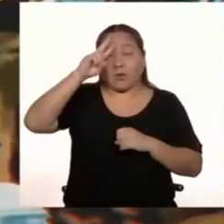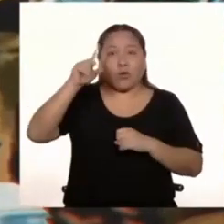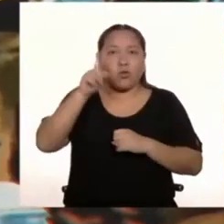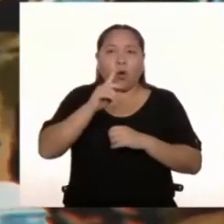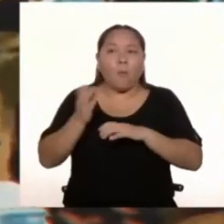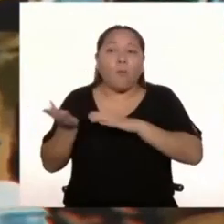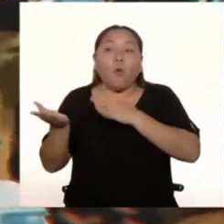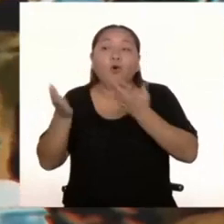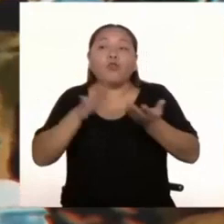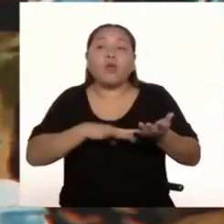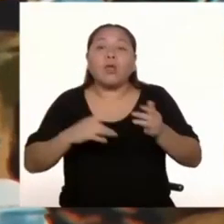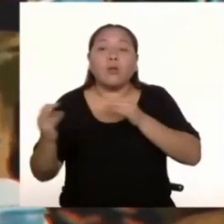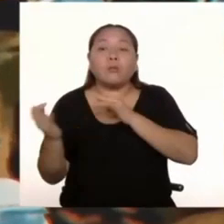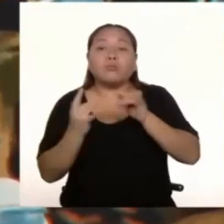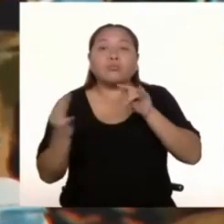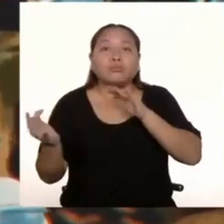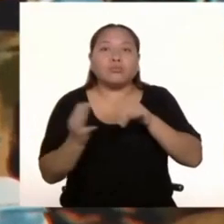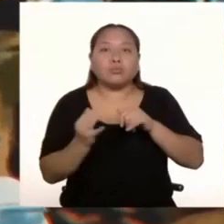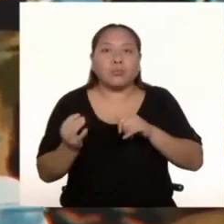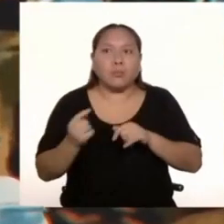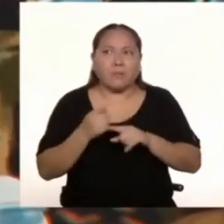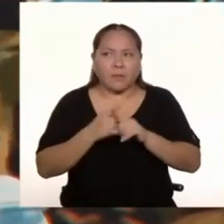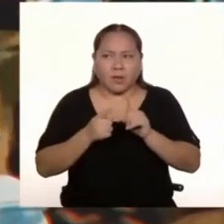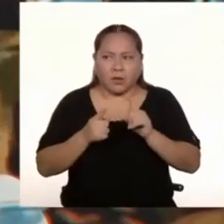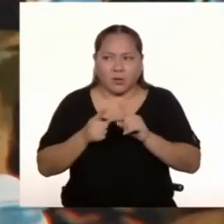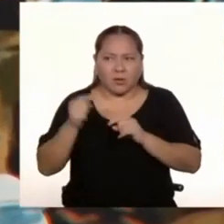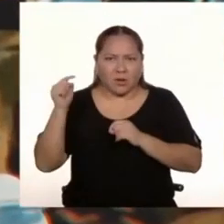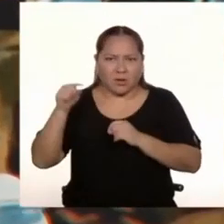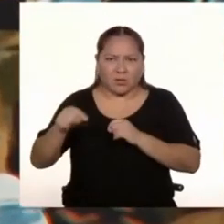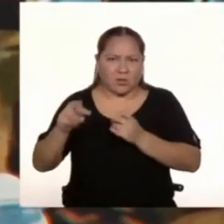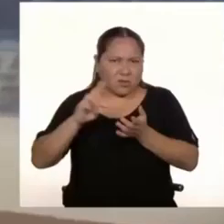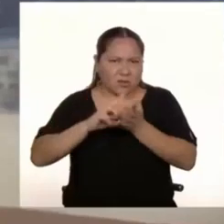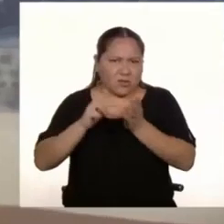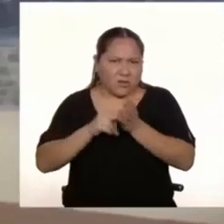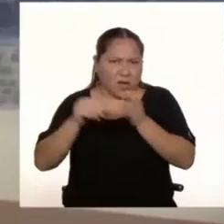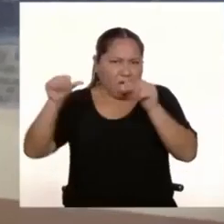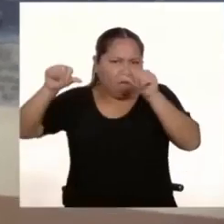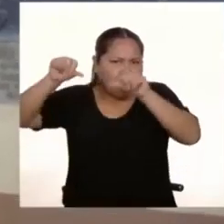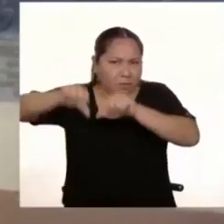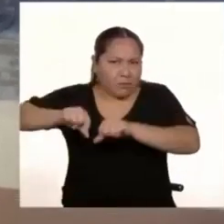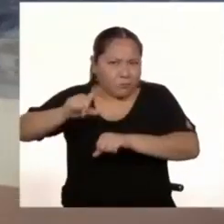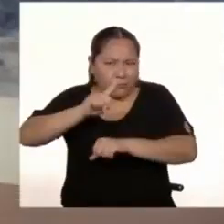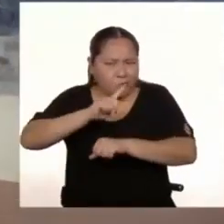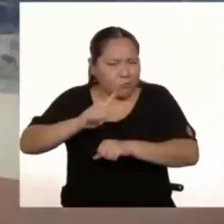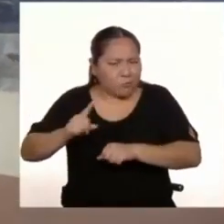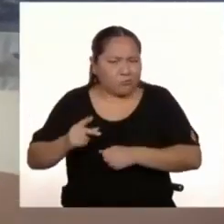ello no merma su valiosa contribución a la causa patriota.